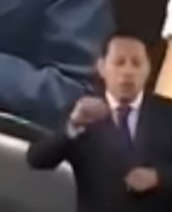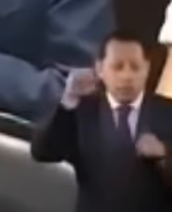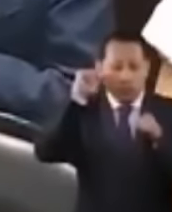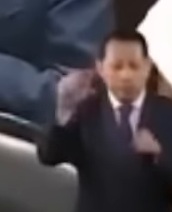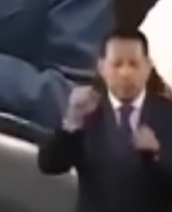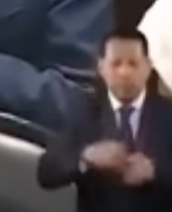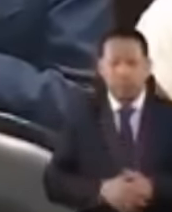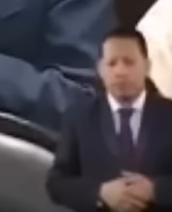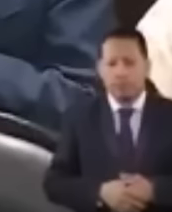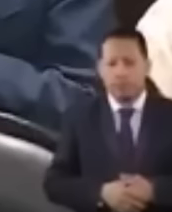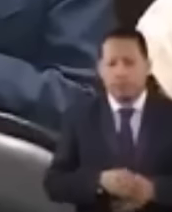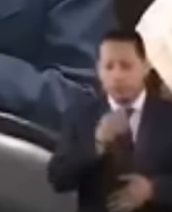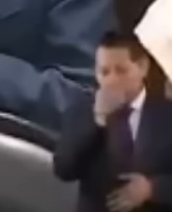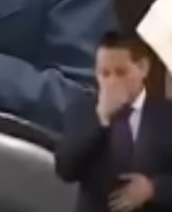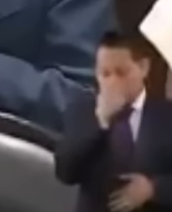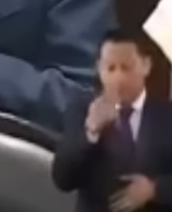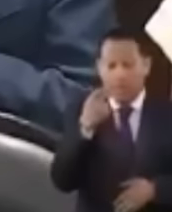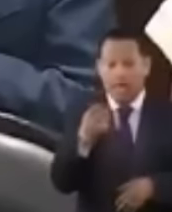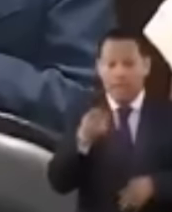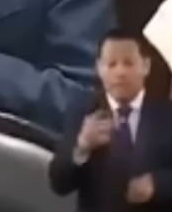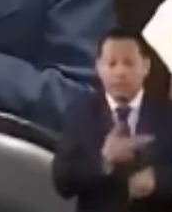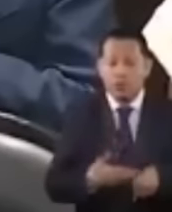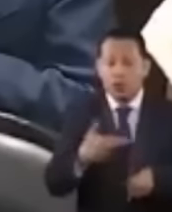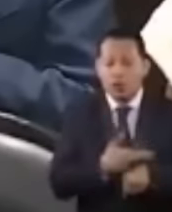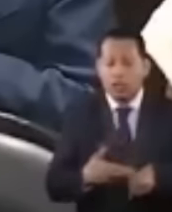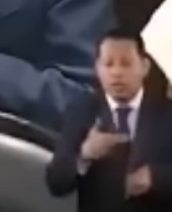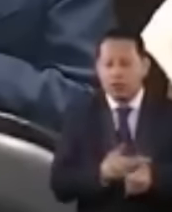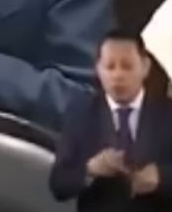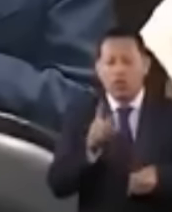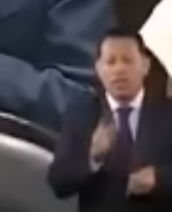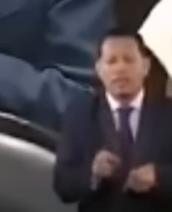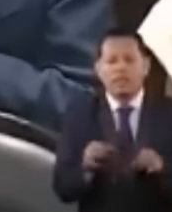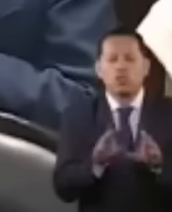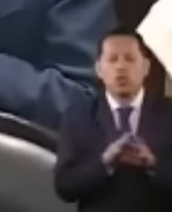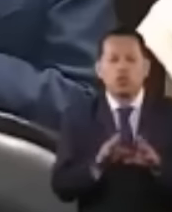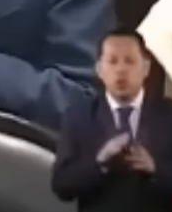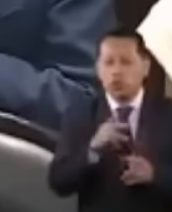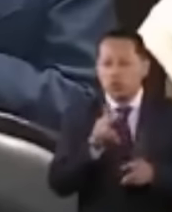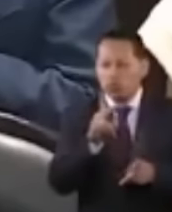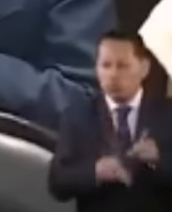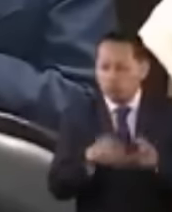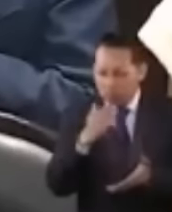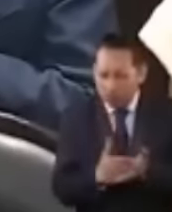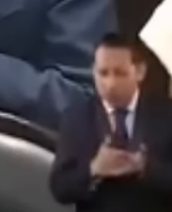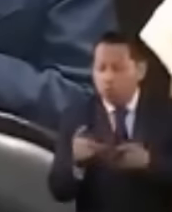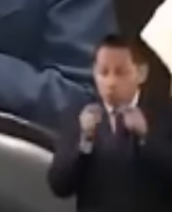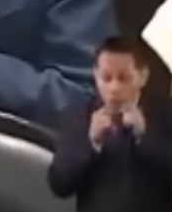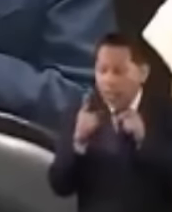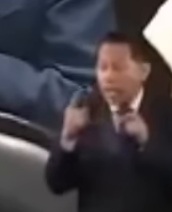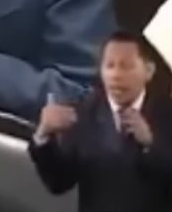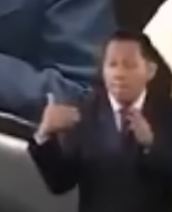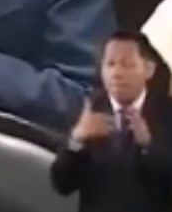Transformación! Este proceso no va a ser detenido. Así traigan 1000 porros a